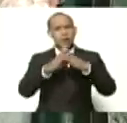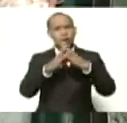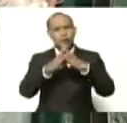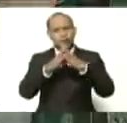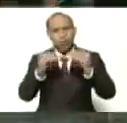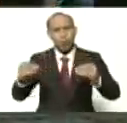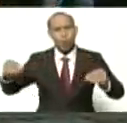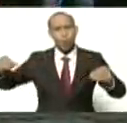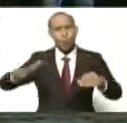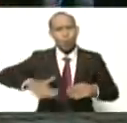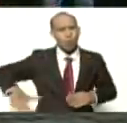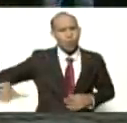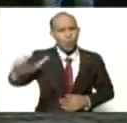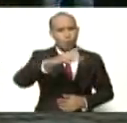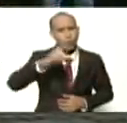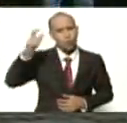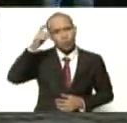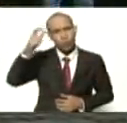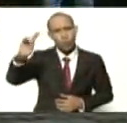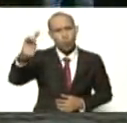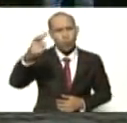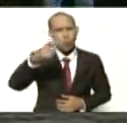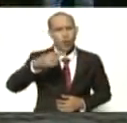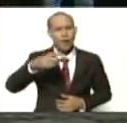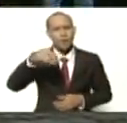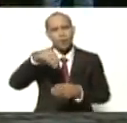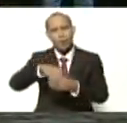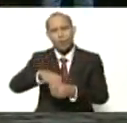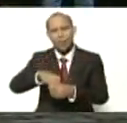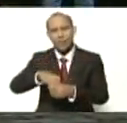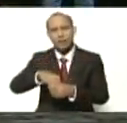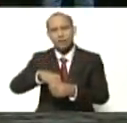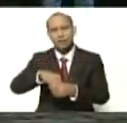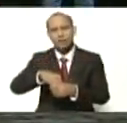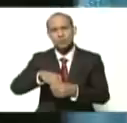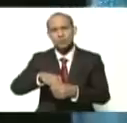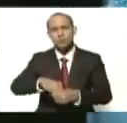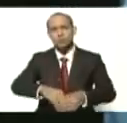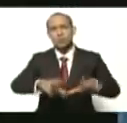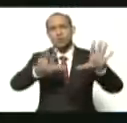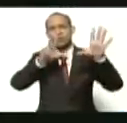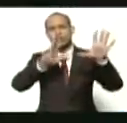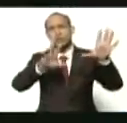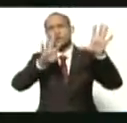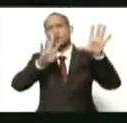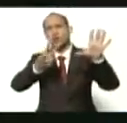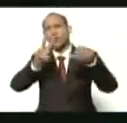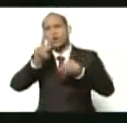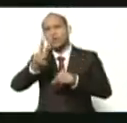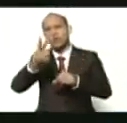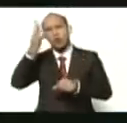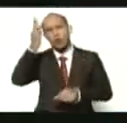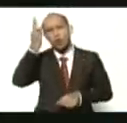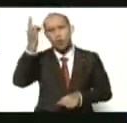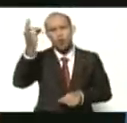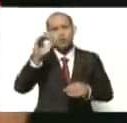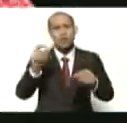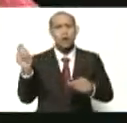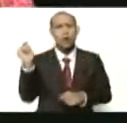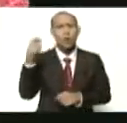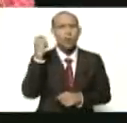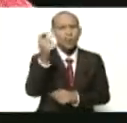pesquero nacional en todo el pueblo acuícola nacional son 892 consejo de pescadores de los cuales